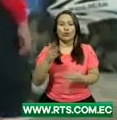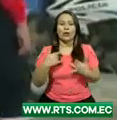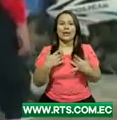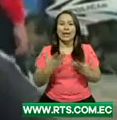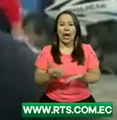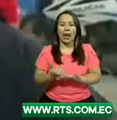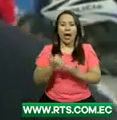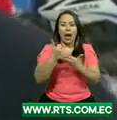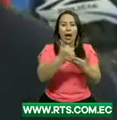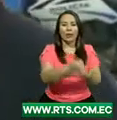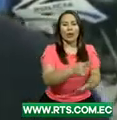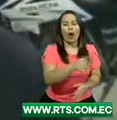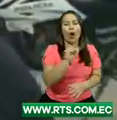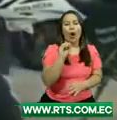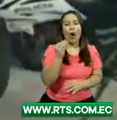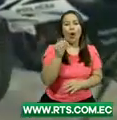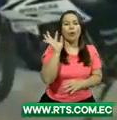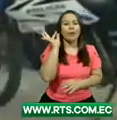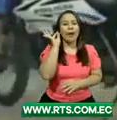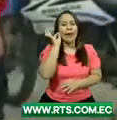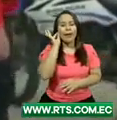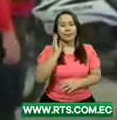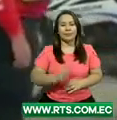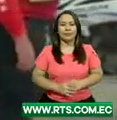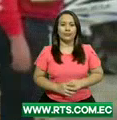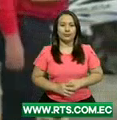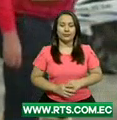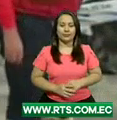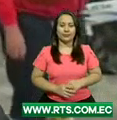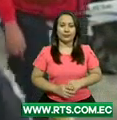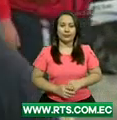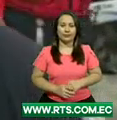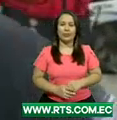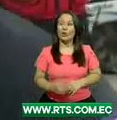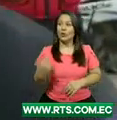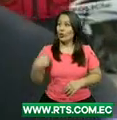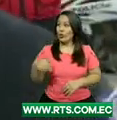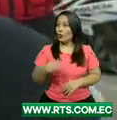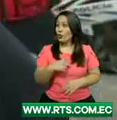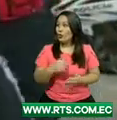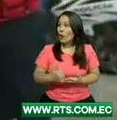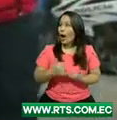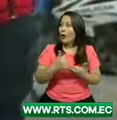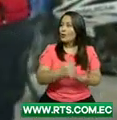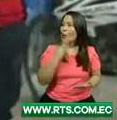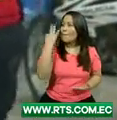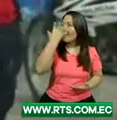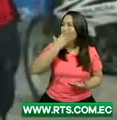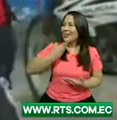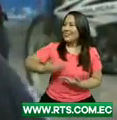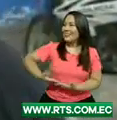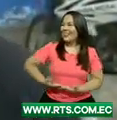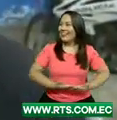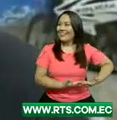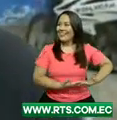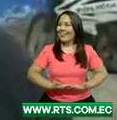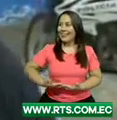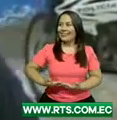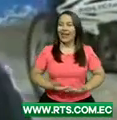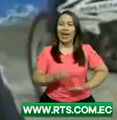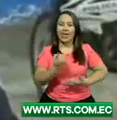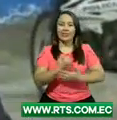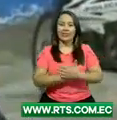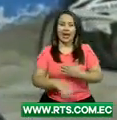de ayudar a esta joven madre estuvimos ahí asistiendo el parto de este bello niño y que nació en la unidad